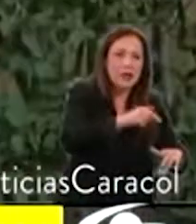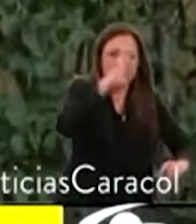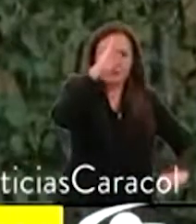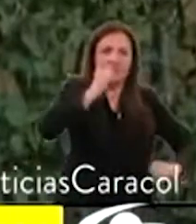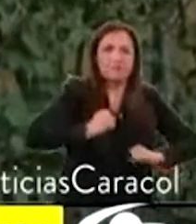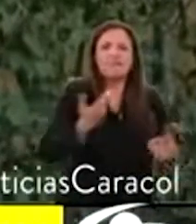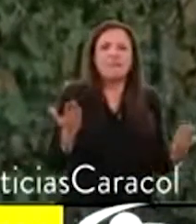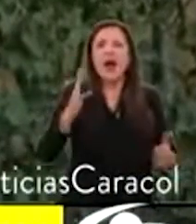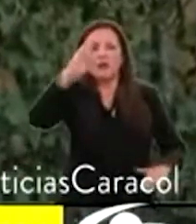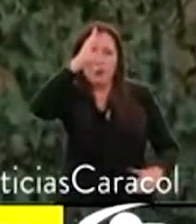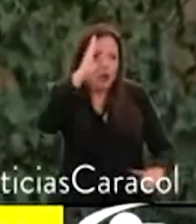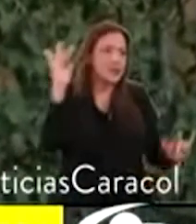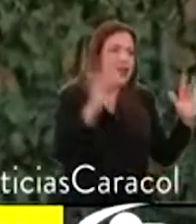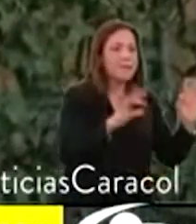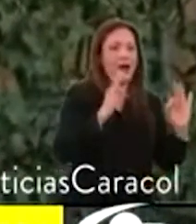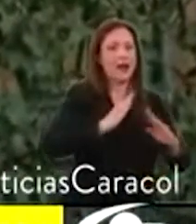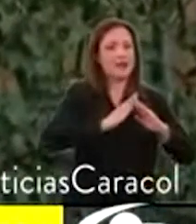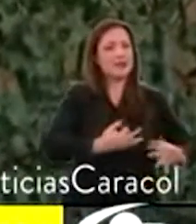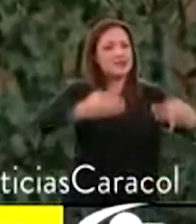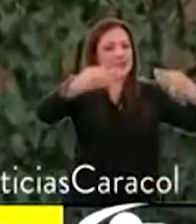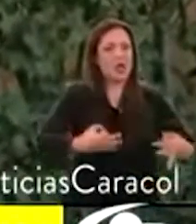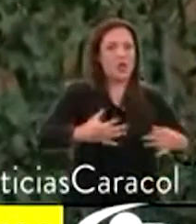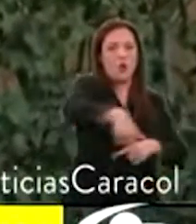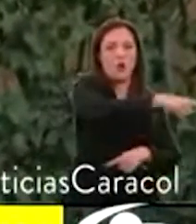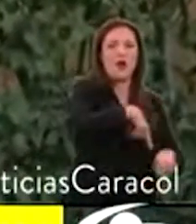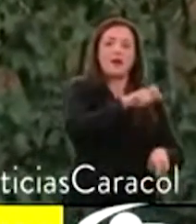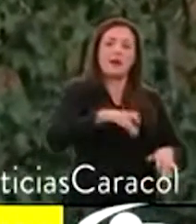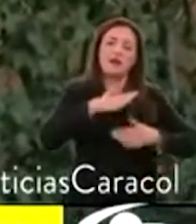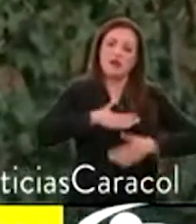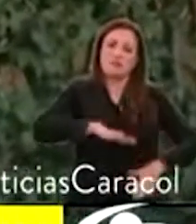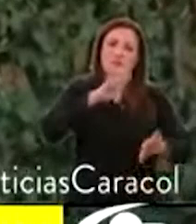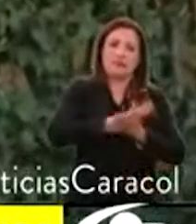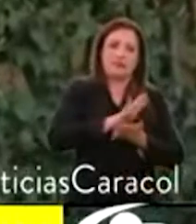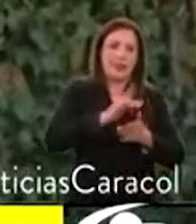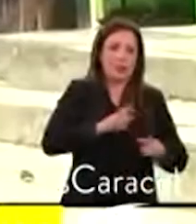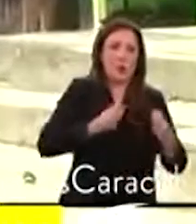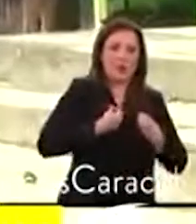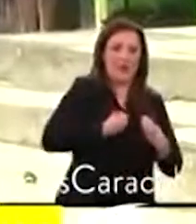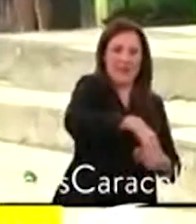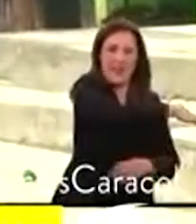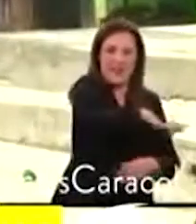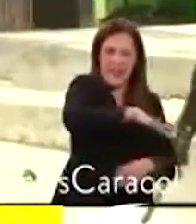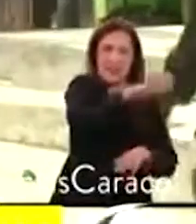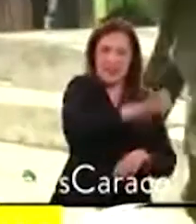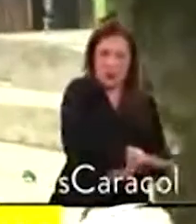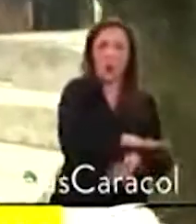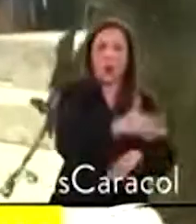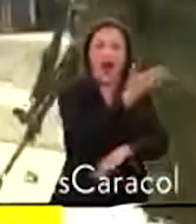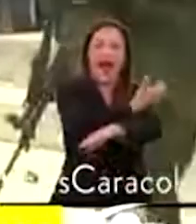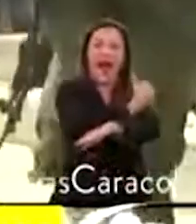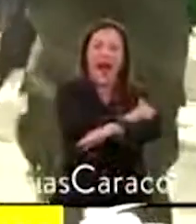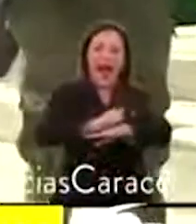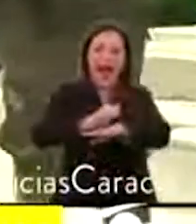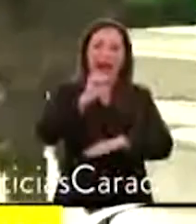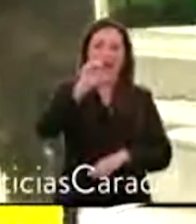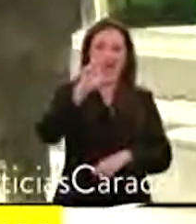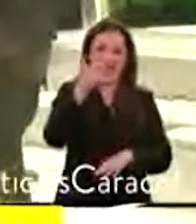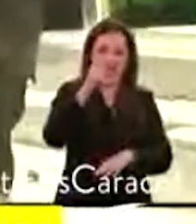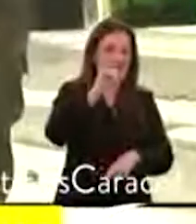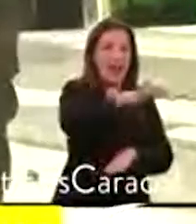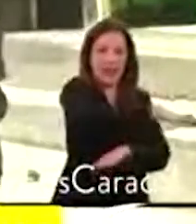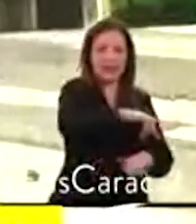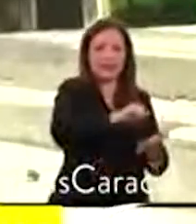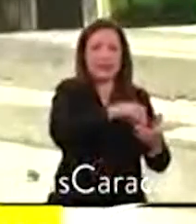poder generar la seguridad y la tranquilidad que la gente de este corregimiento en el municipio de Argelia requiere. Las